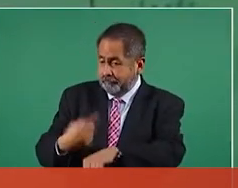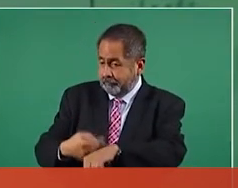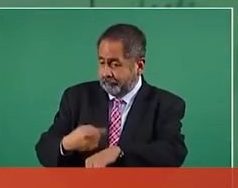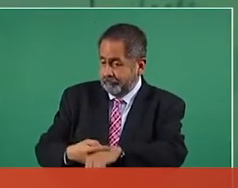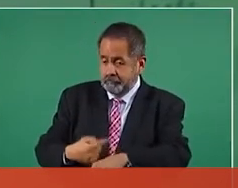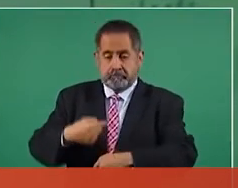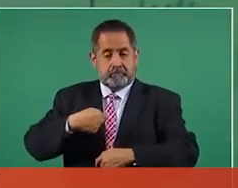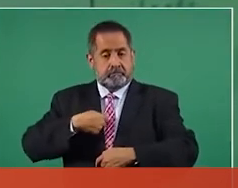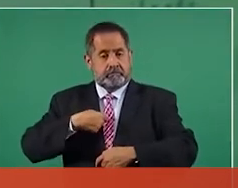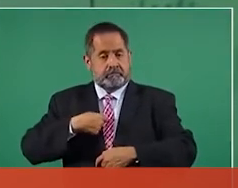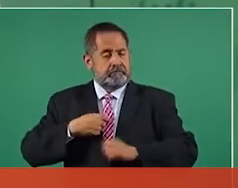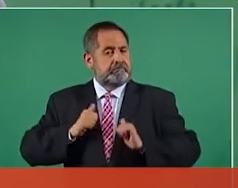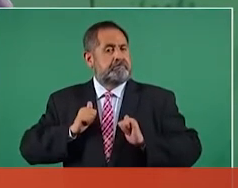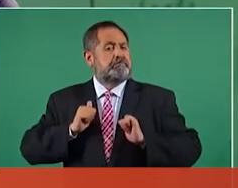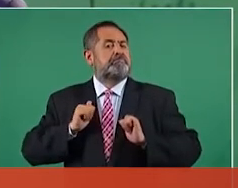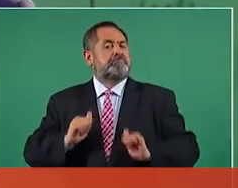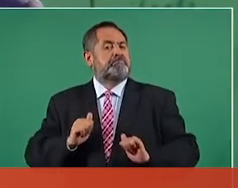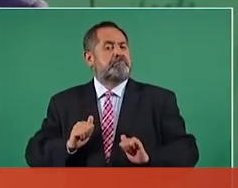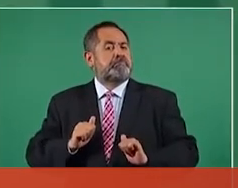y no